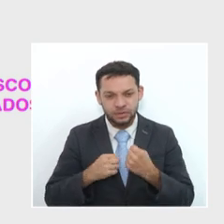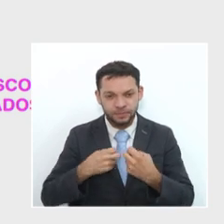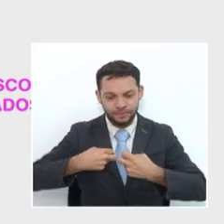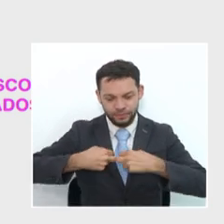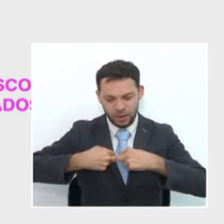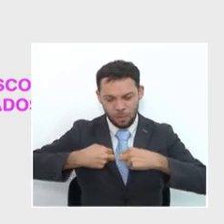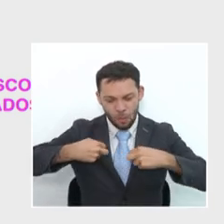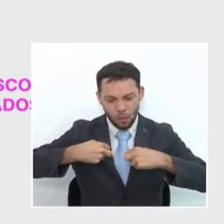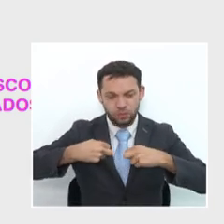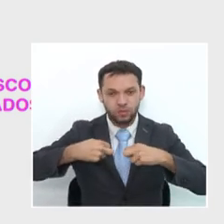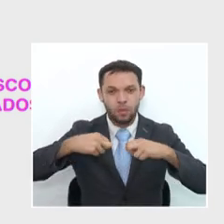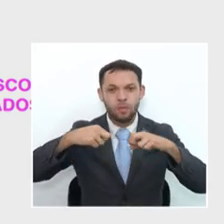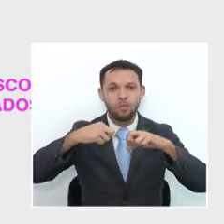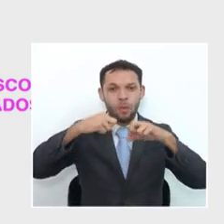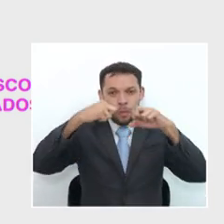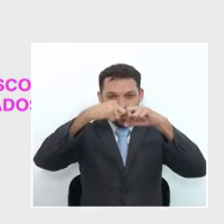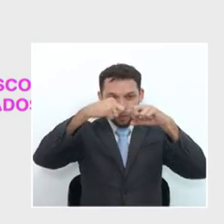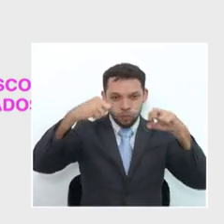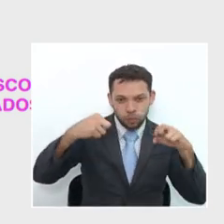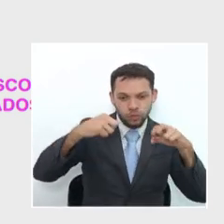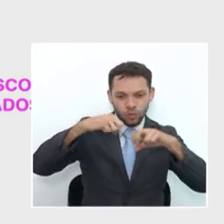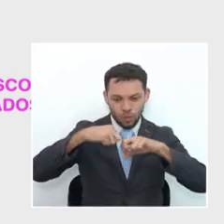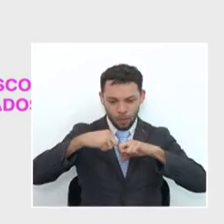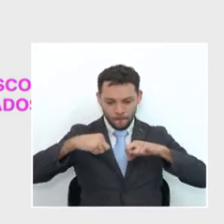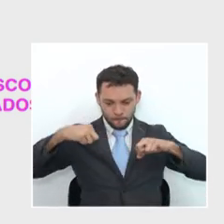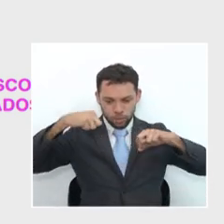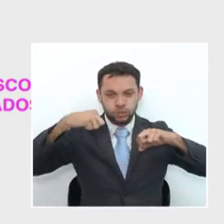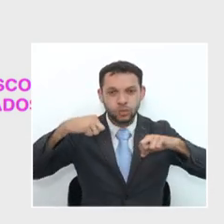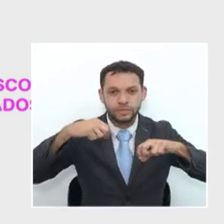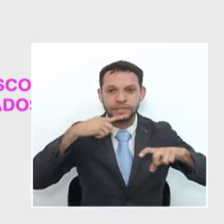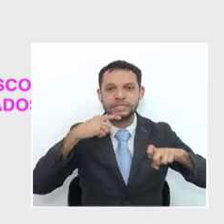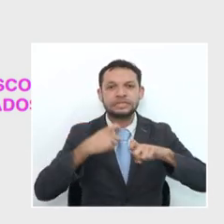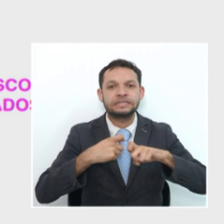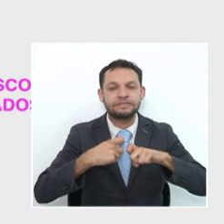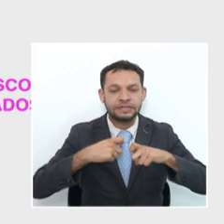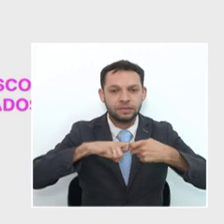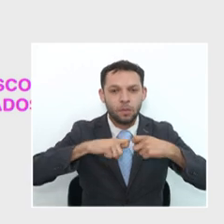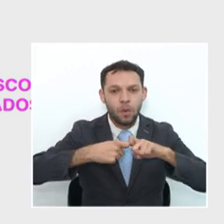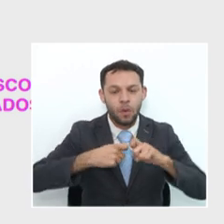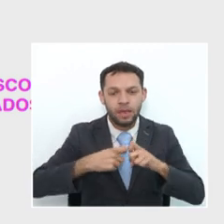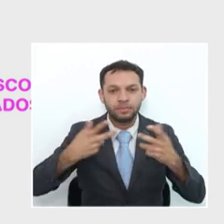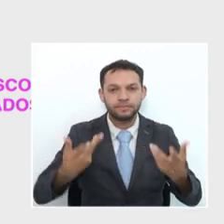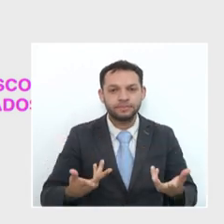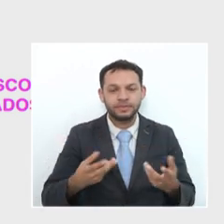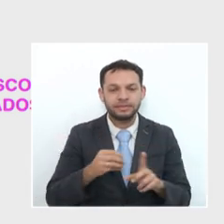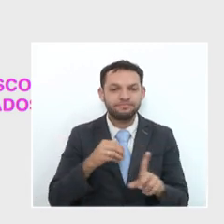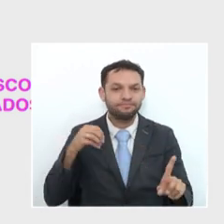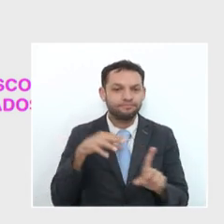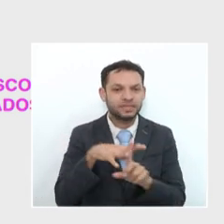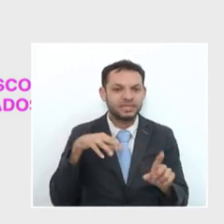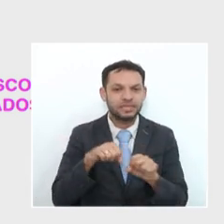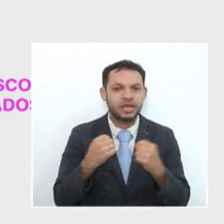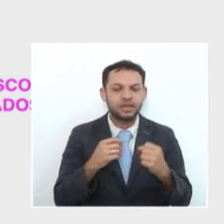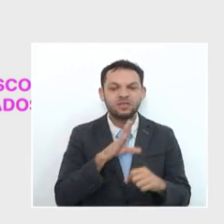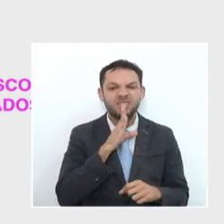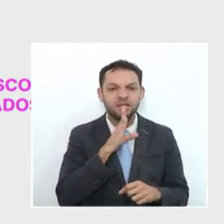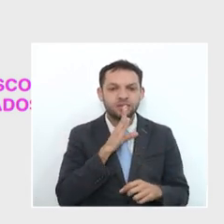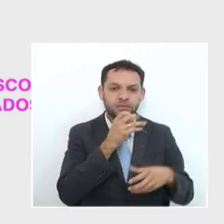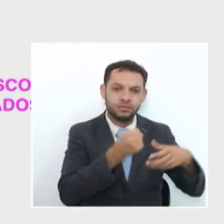desbarata. ¿Por qué? Porque hay un proceso degenerativo. Vuelvo a la leche. ¿Sabe quién ayuda a dañar eso? La leche. Produce